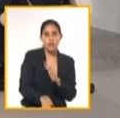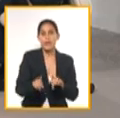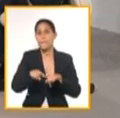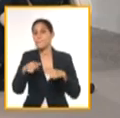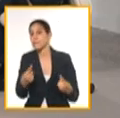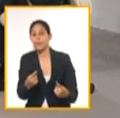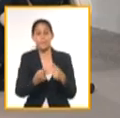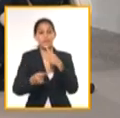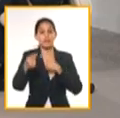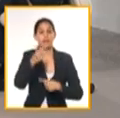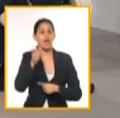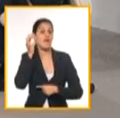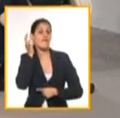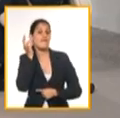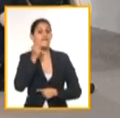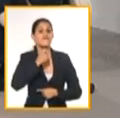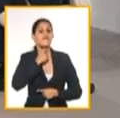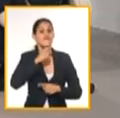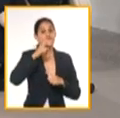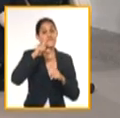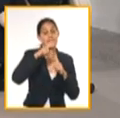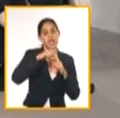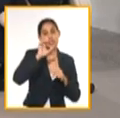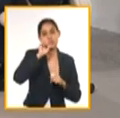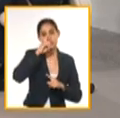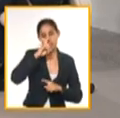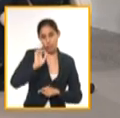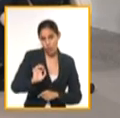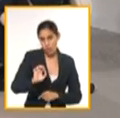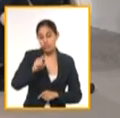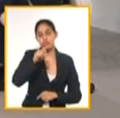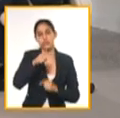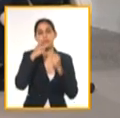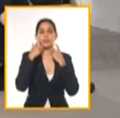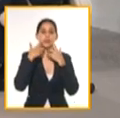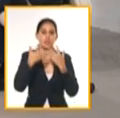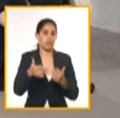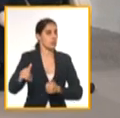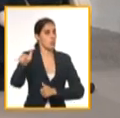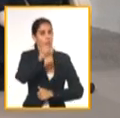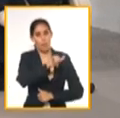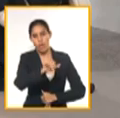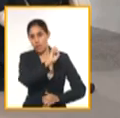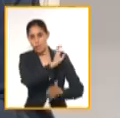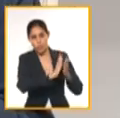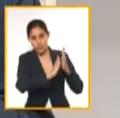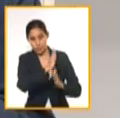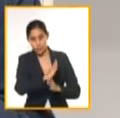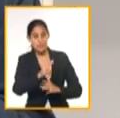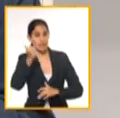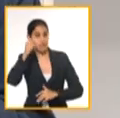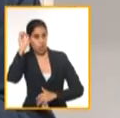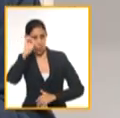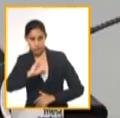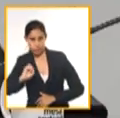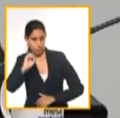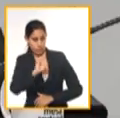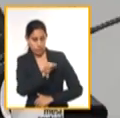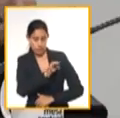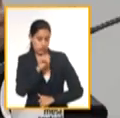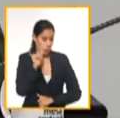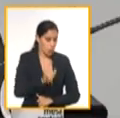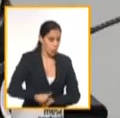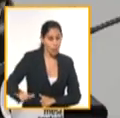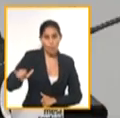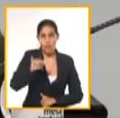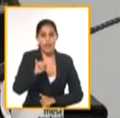sobre todo para el oriente del país. Felton muy importante, sobre todo para el oriente del país. Igual que las unidades que están operando en 10 de octubre y en Rentey. Y Cienfuegos para